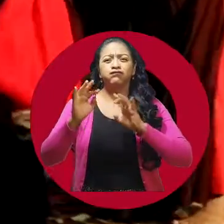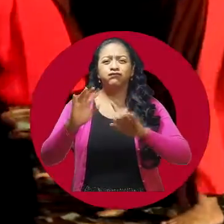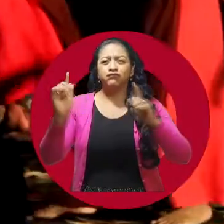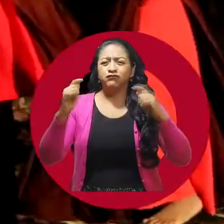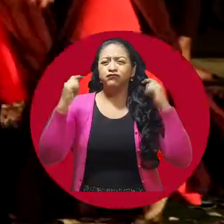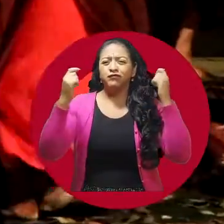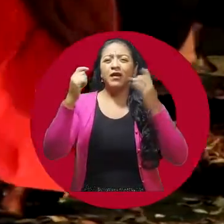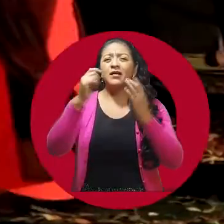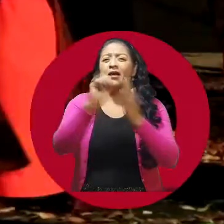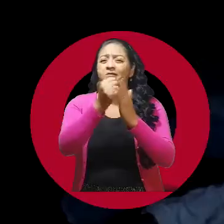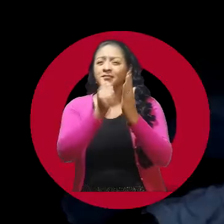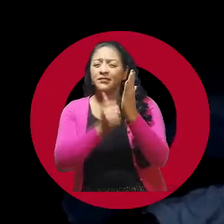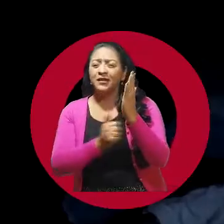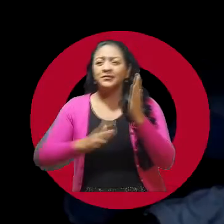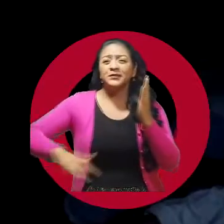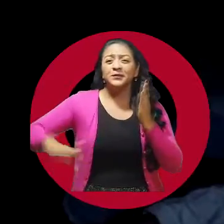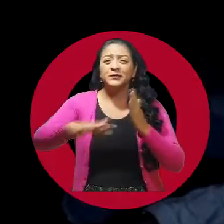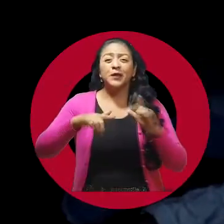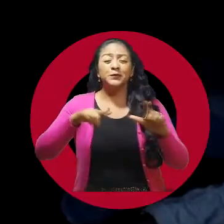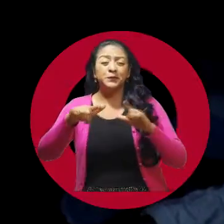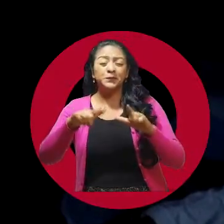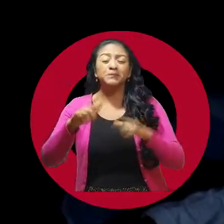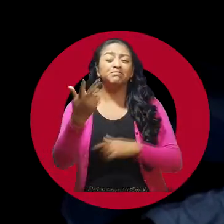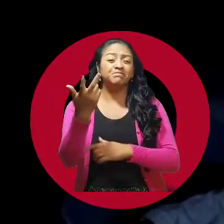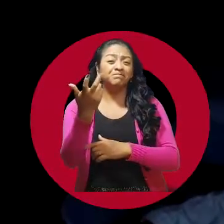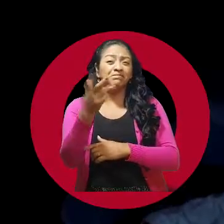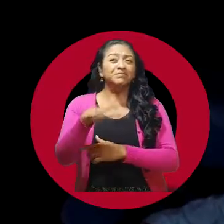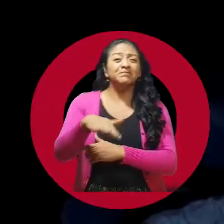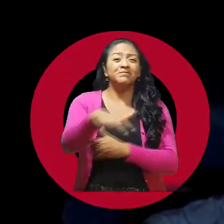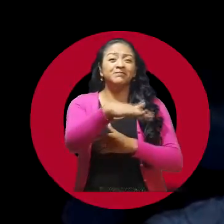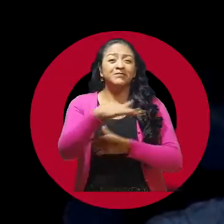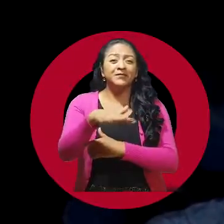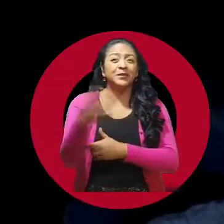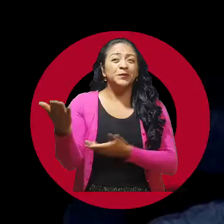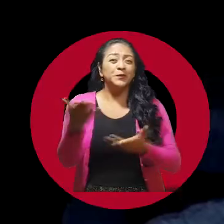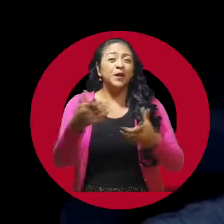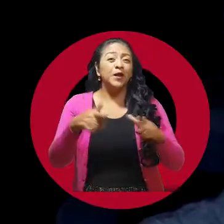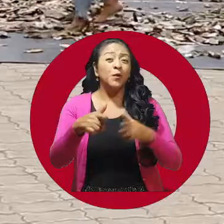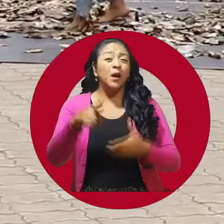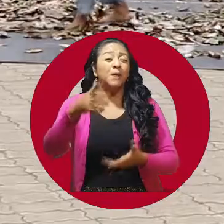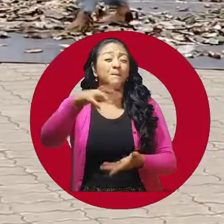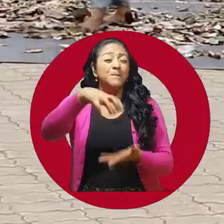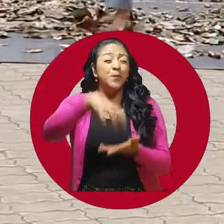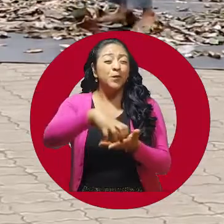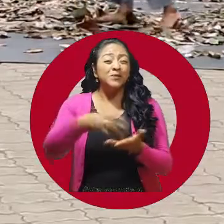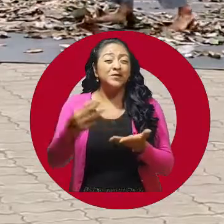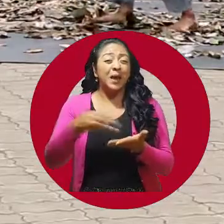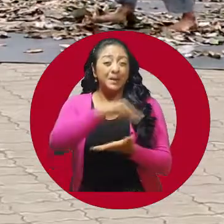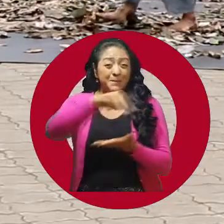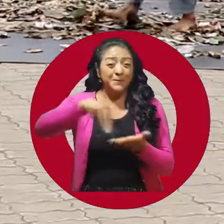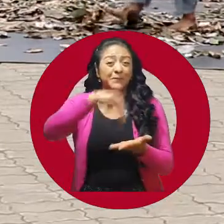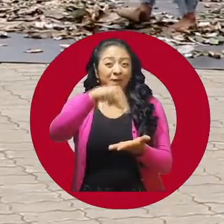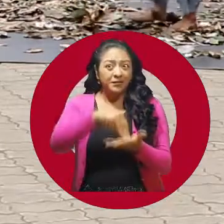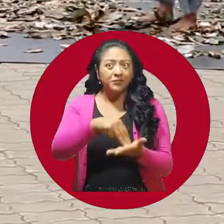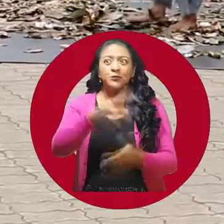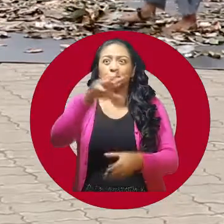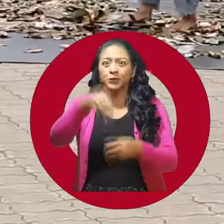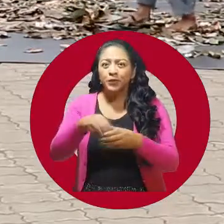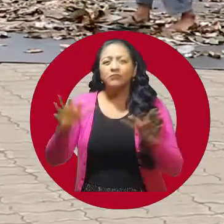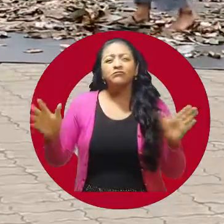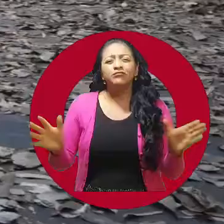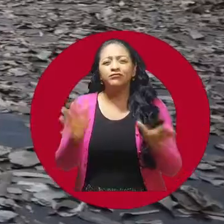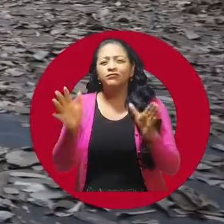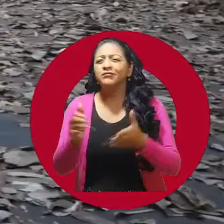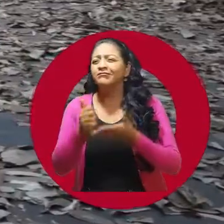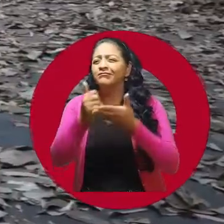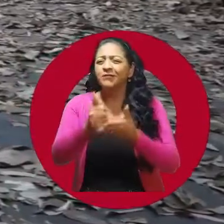Escénicas y Urbanas FIDAE 13, realizado en San Jacinto, zona central de la provincia de Manabí, cuyo objetivo, promover el desarrollo de las artes